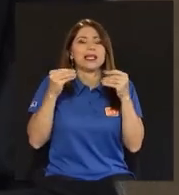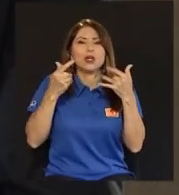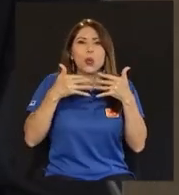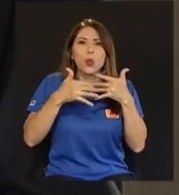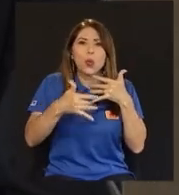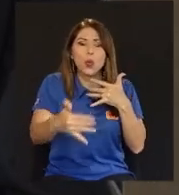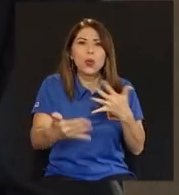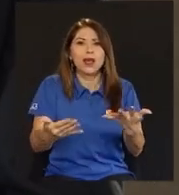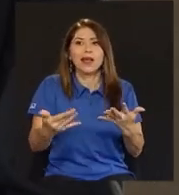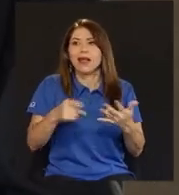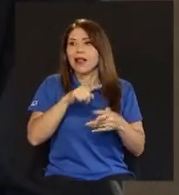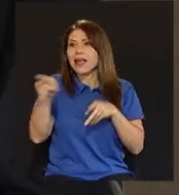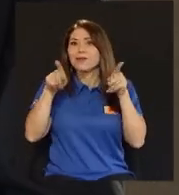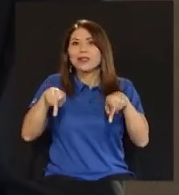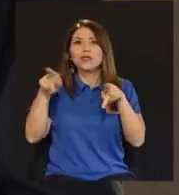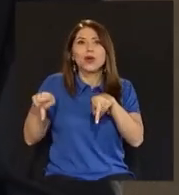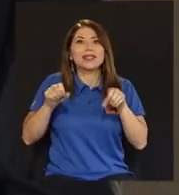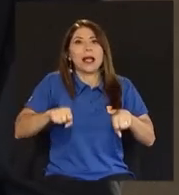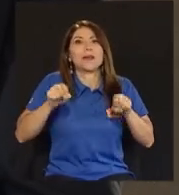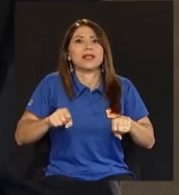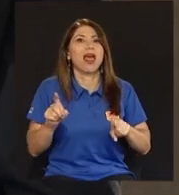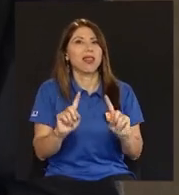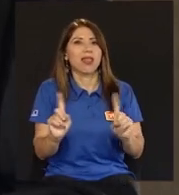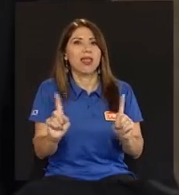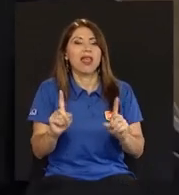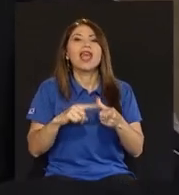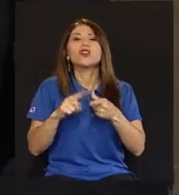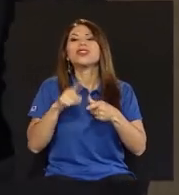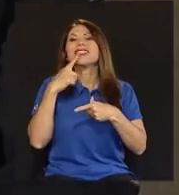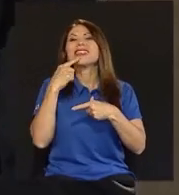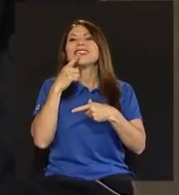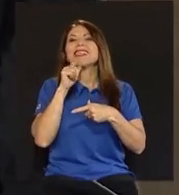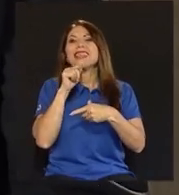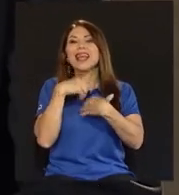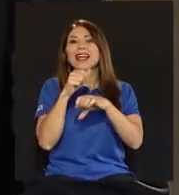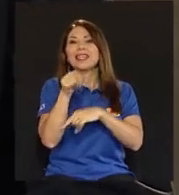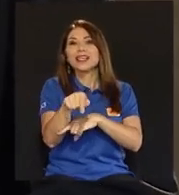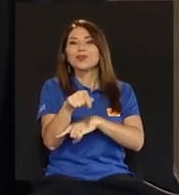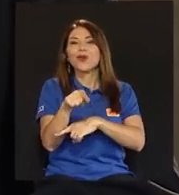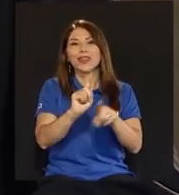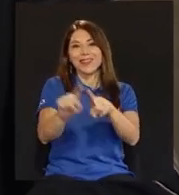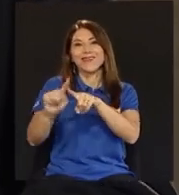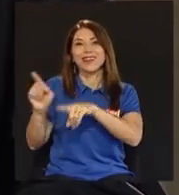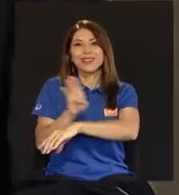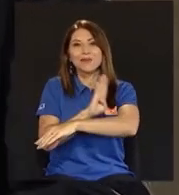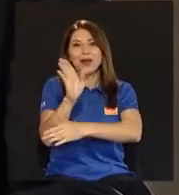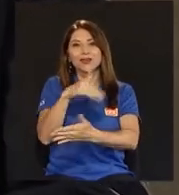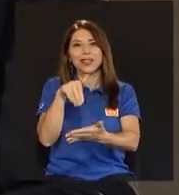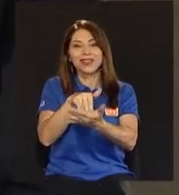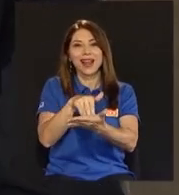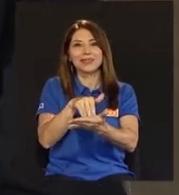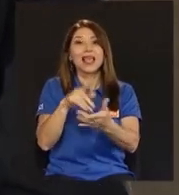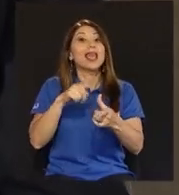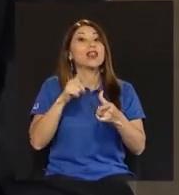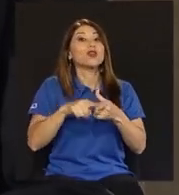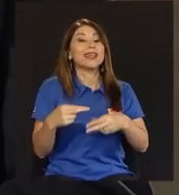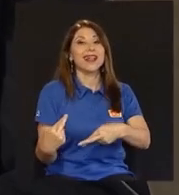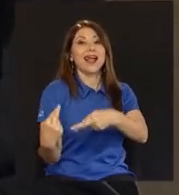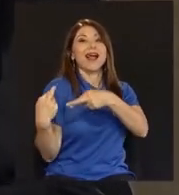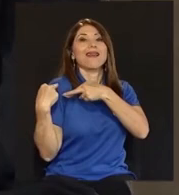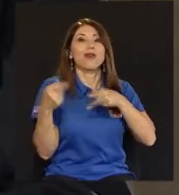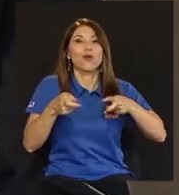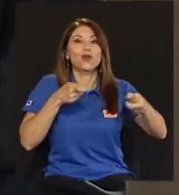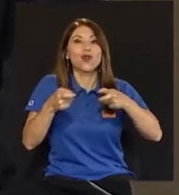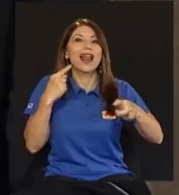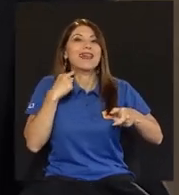medios de pago? Los bancos centrales. Entonces, se ha visto muy natural que el que sea encargado de controlar la inflación sean los